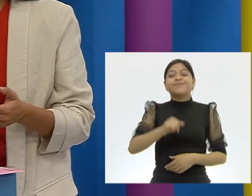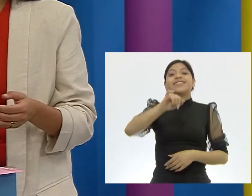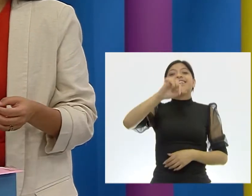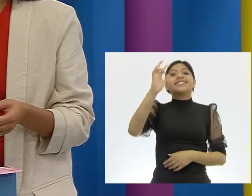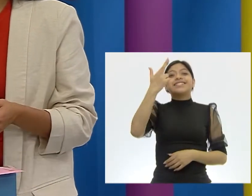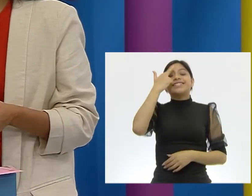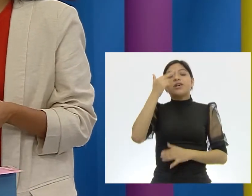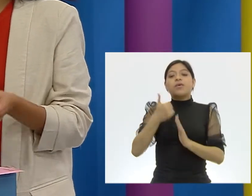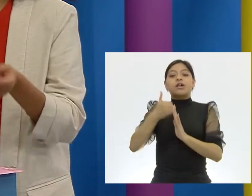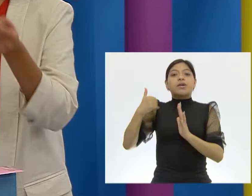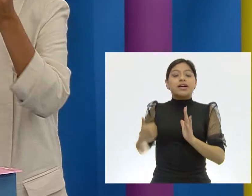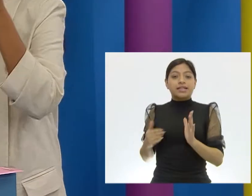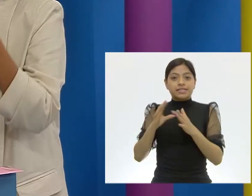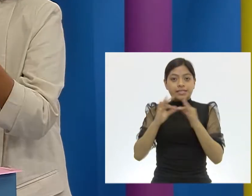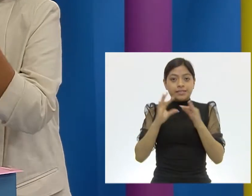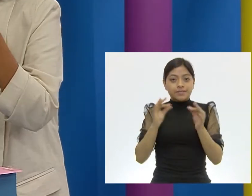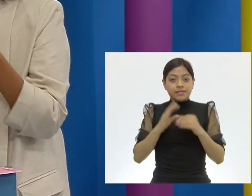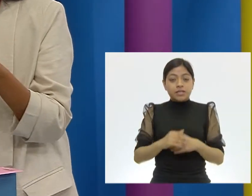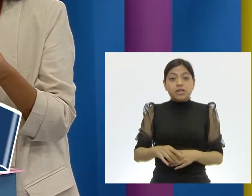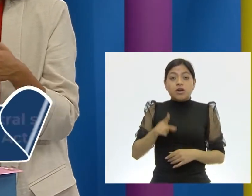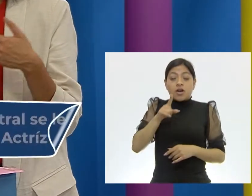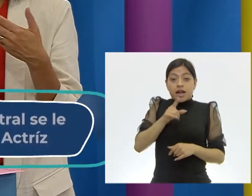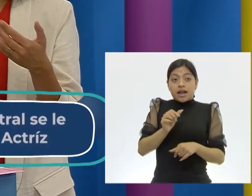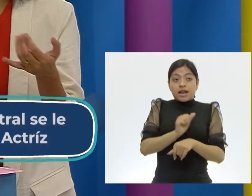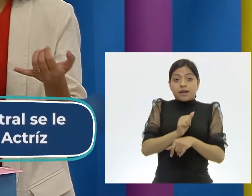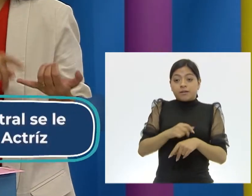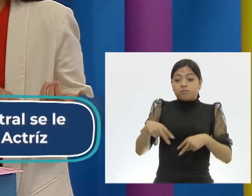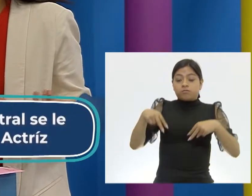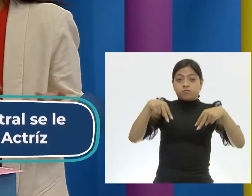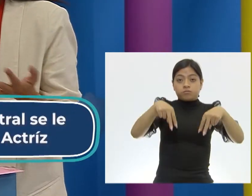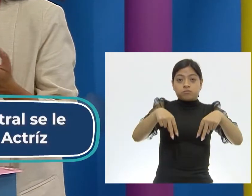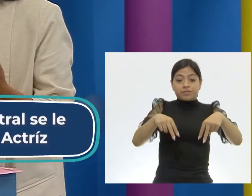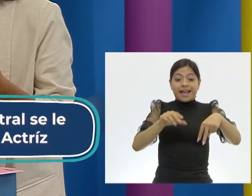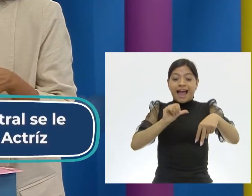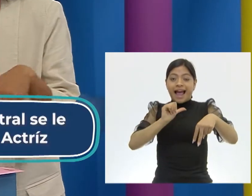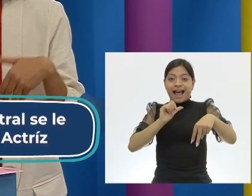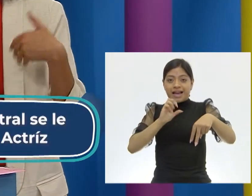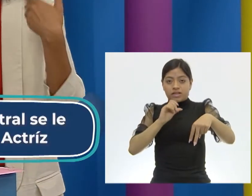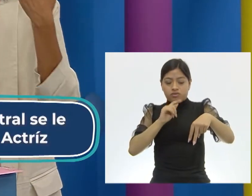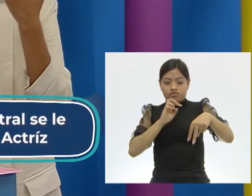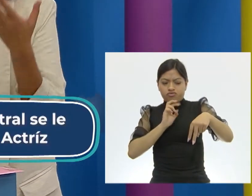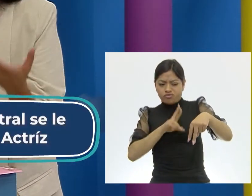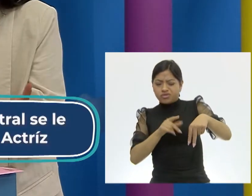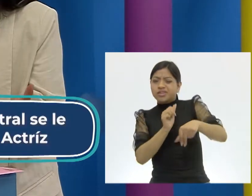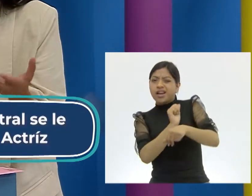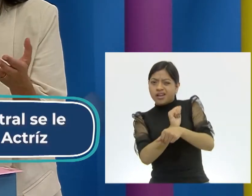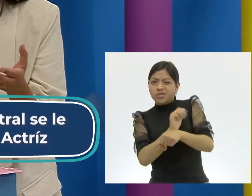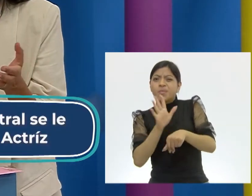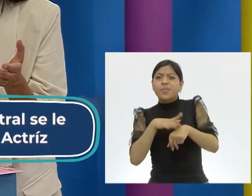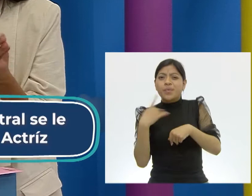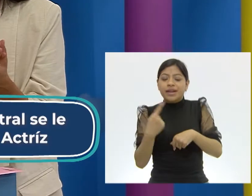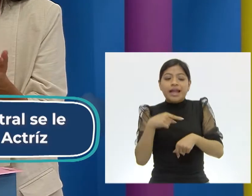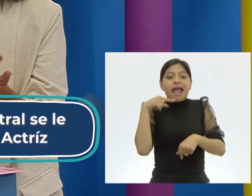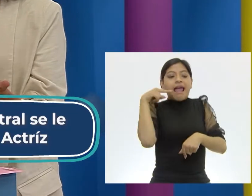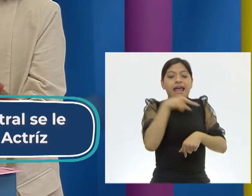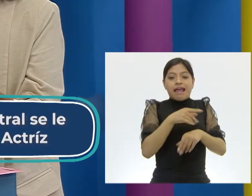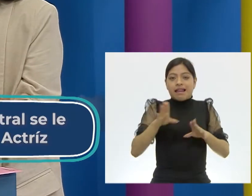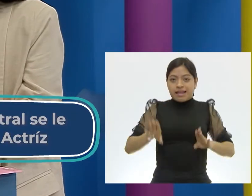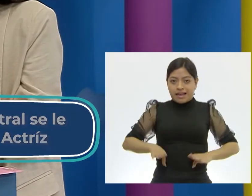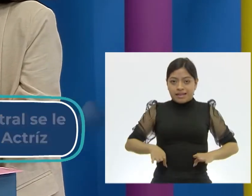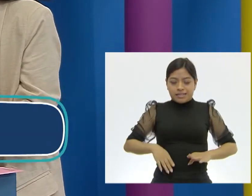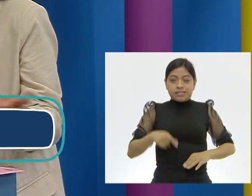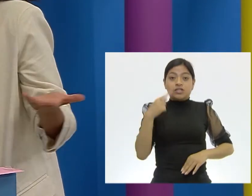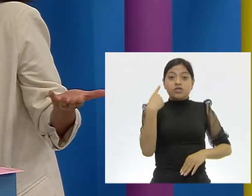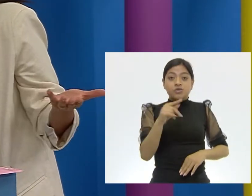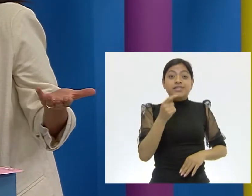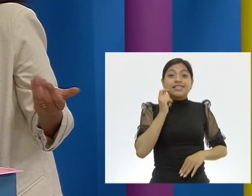que comentamos que por eso al intérprete teatral se le llama actor o actriz, porque ejercen la acción del texto